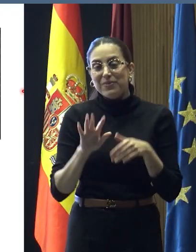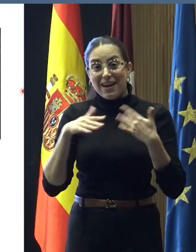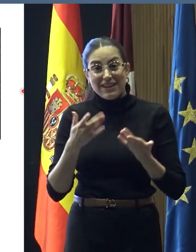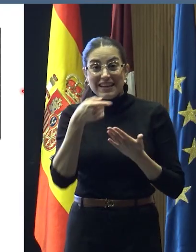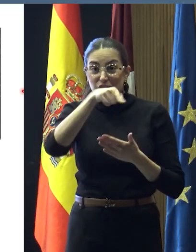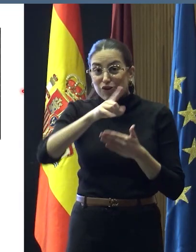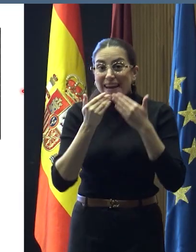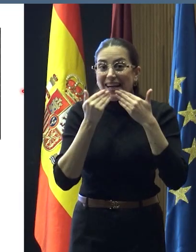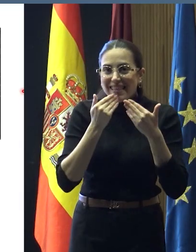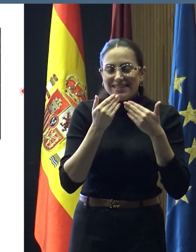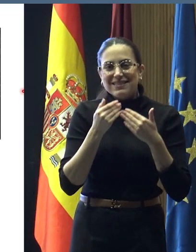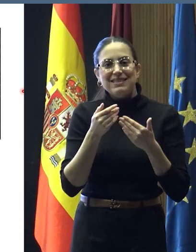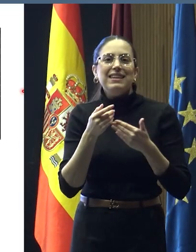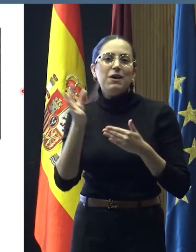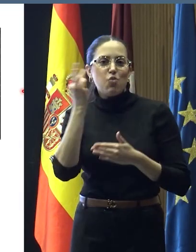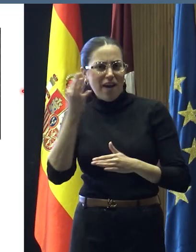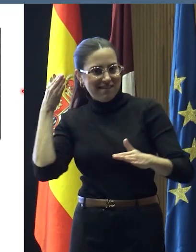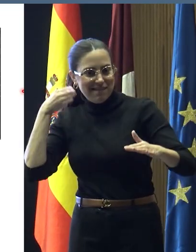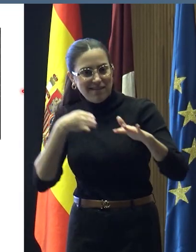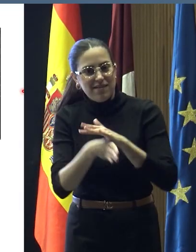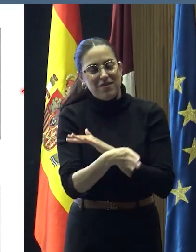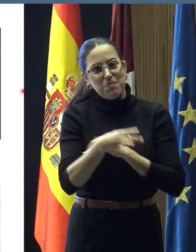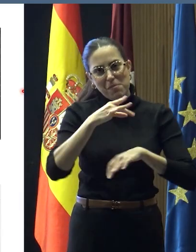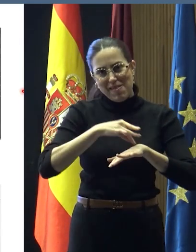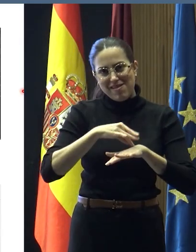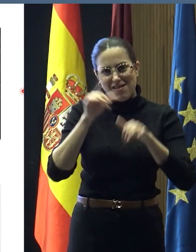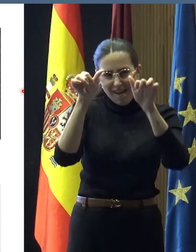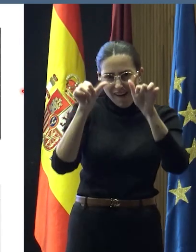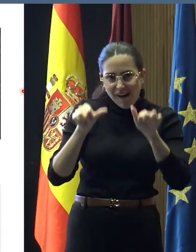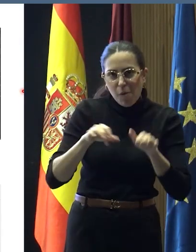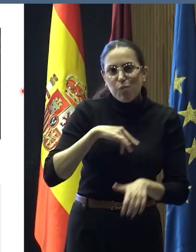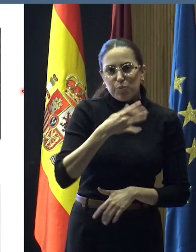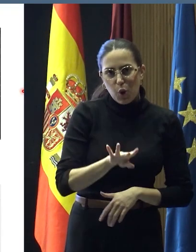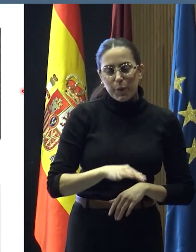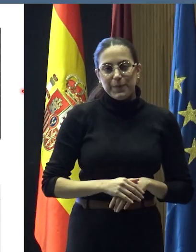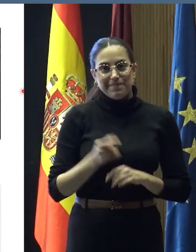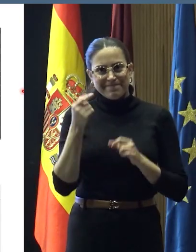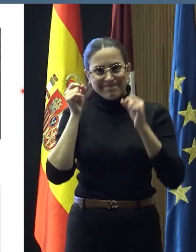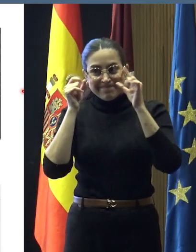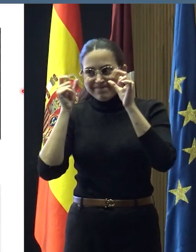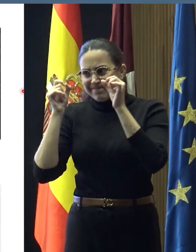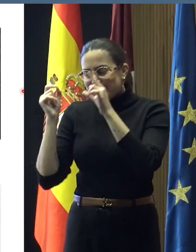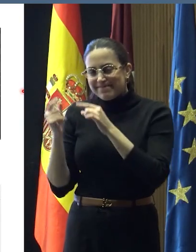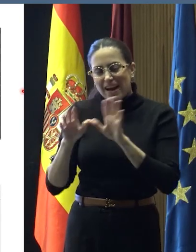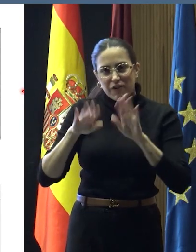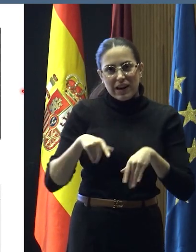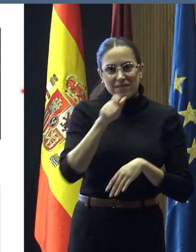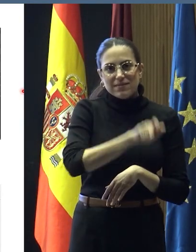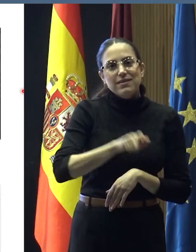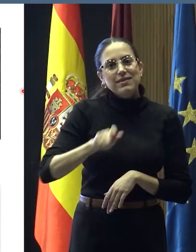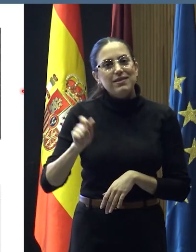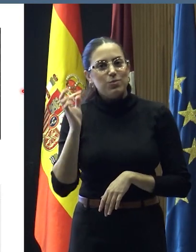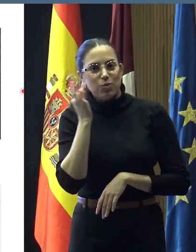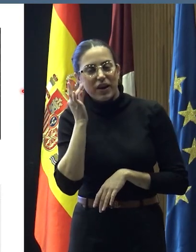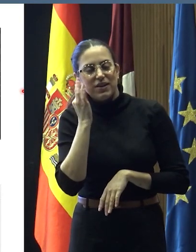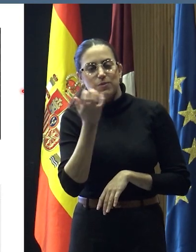ella pudo estudiar medicina. Se dio cuenta de que muchas mujeres pensaban que